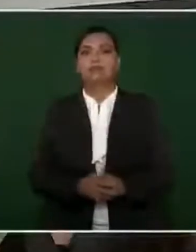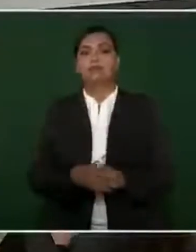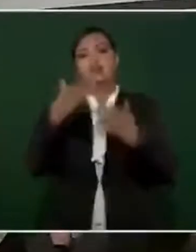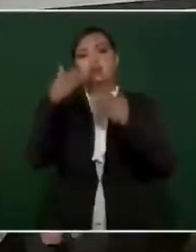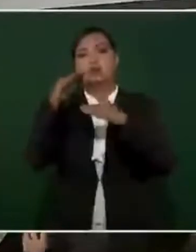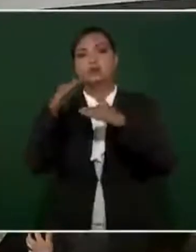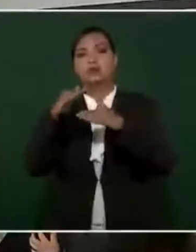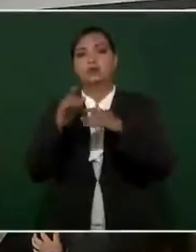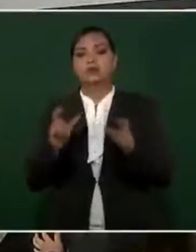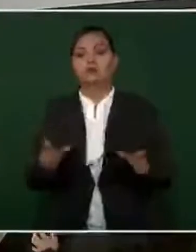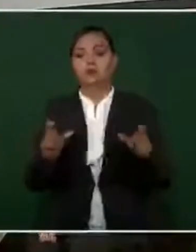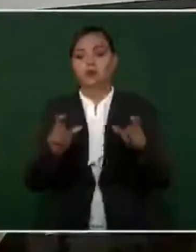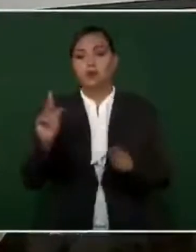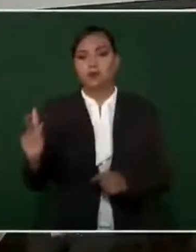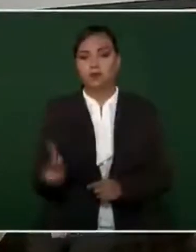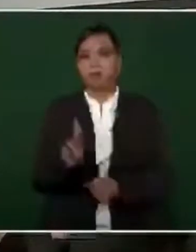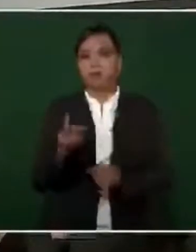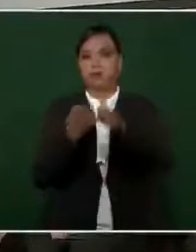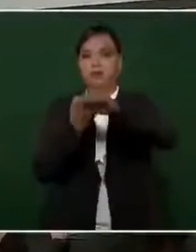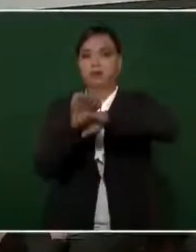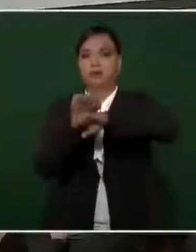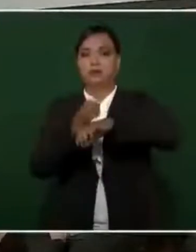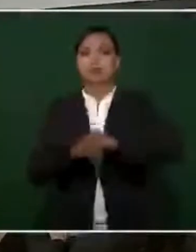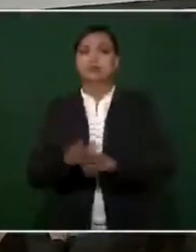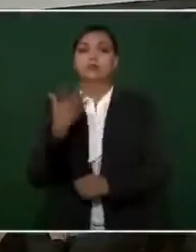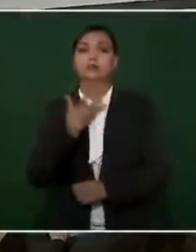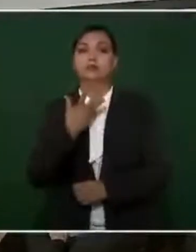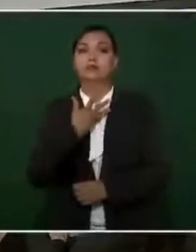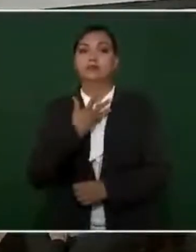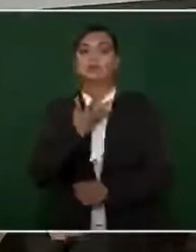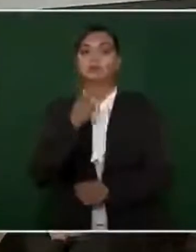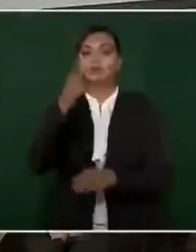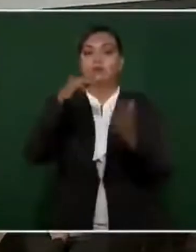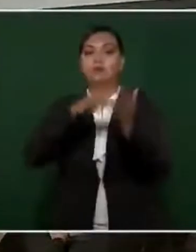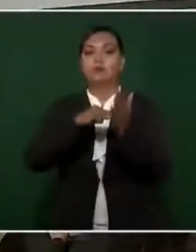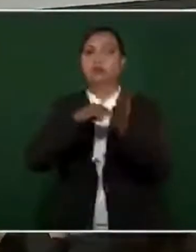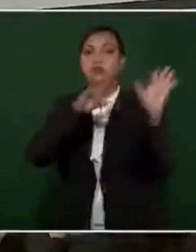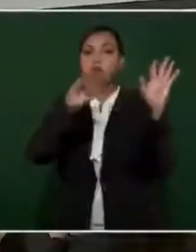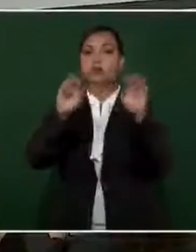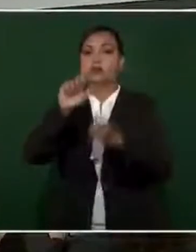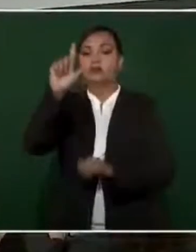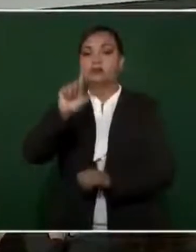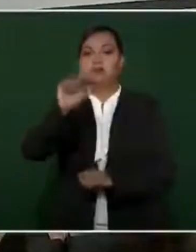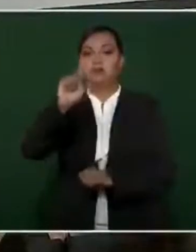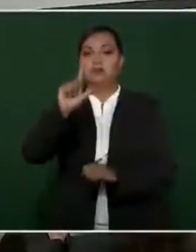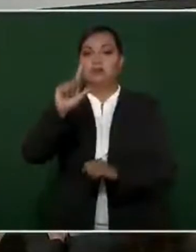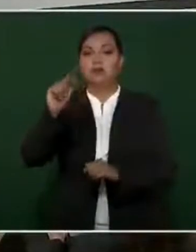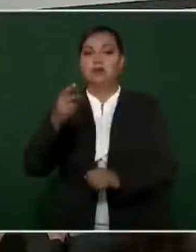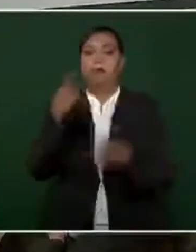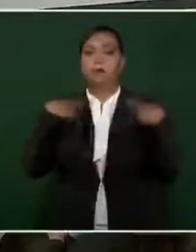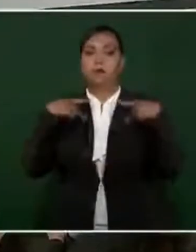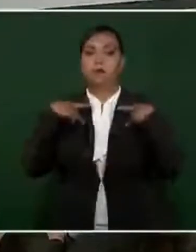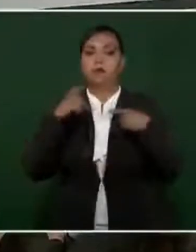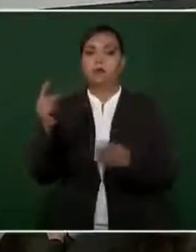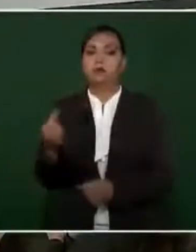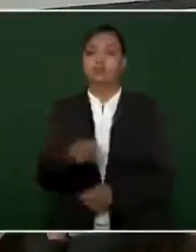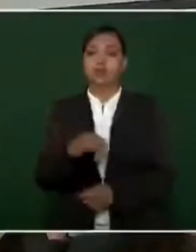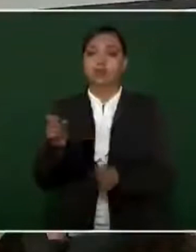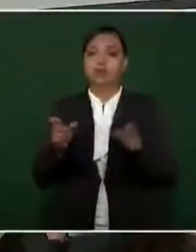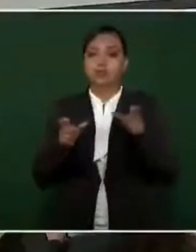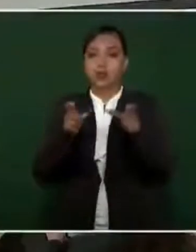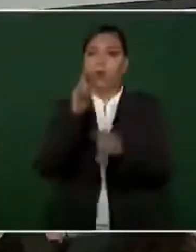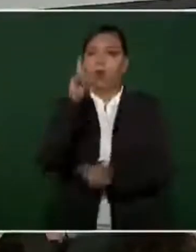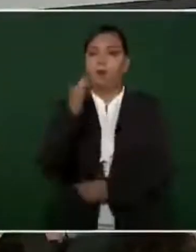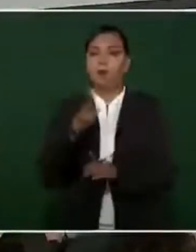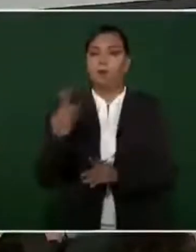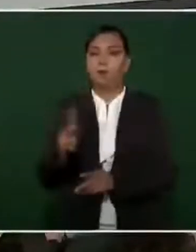seguridad pública del Estado, tienen 2.817 elementos de seguridad pública, y de ellos operativos